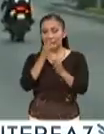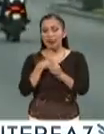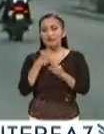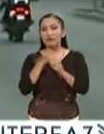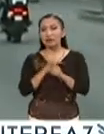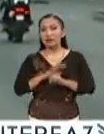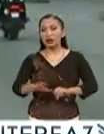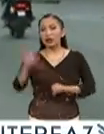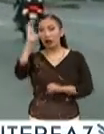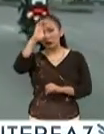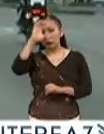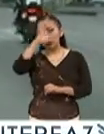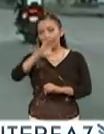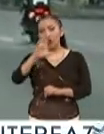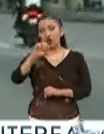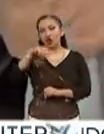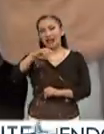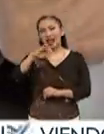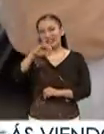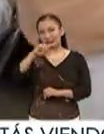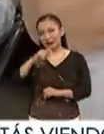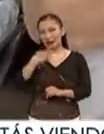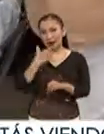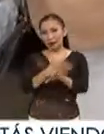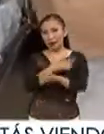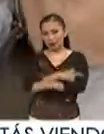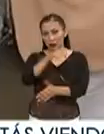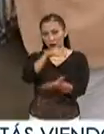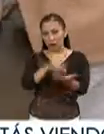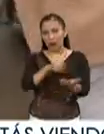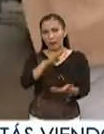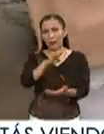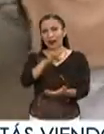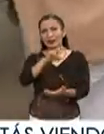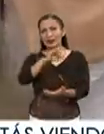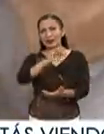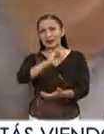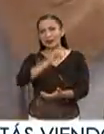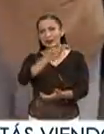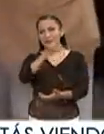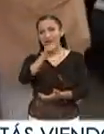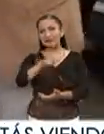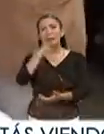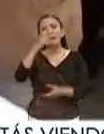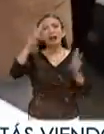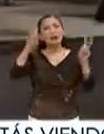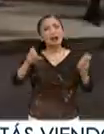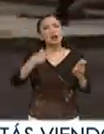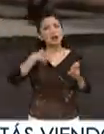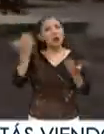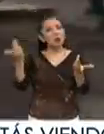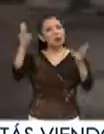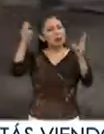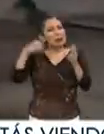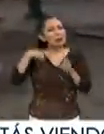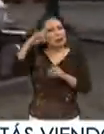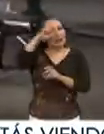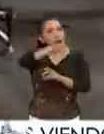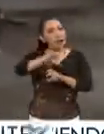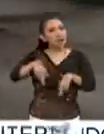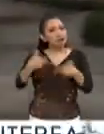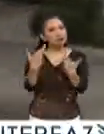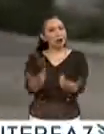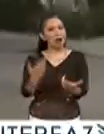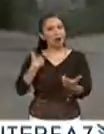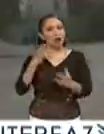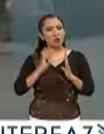del Consejo Nacional de Ciencia y Tecnología, nos acompaña en el estudio Berenice Sánchez, que nos hablará sobre un polémico tema, la donación